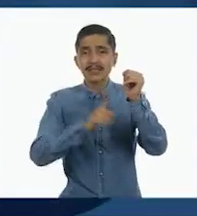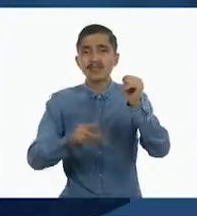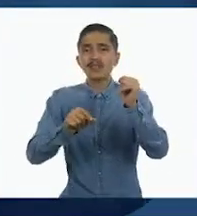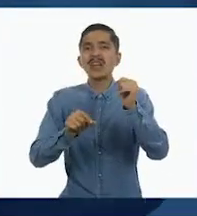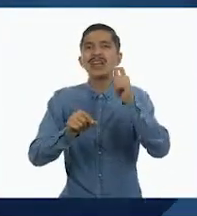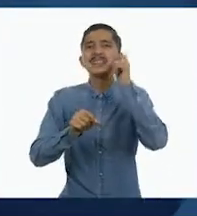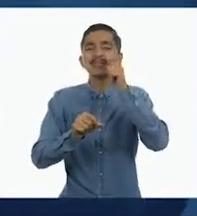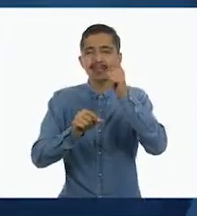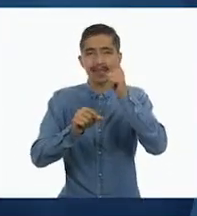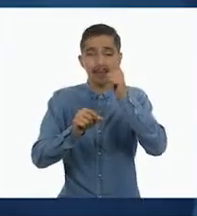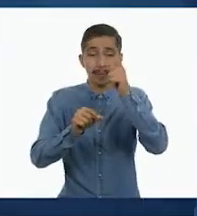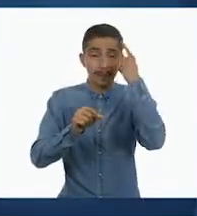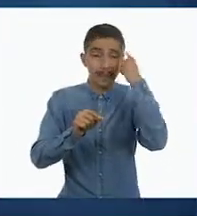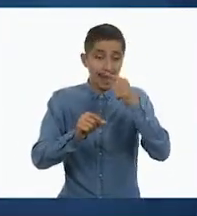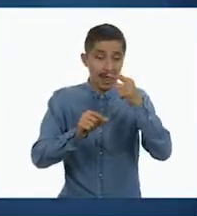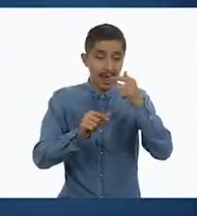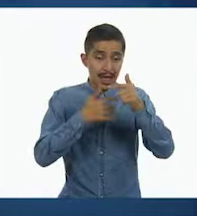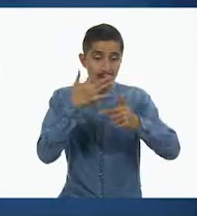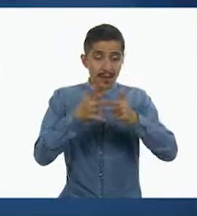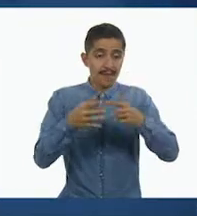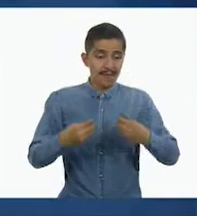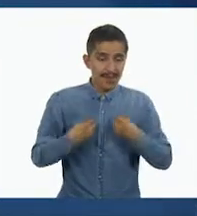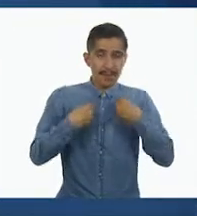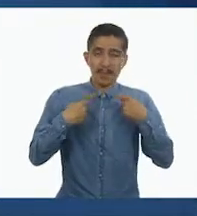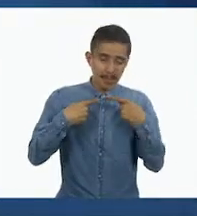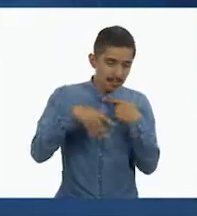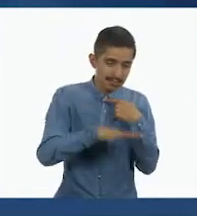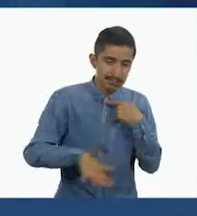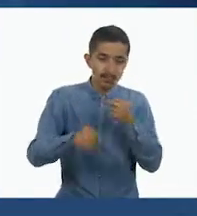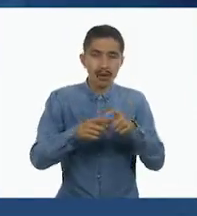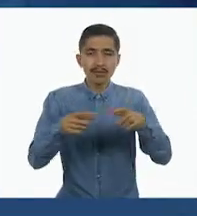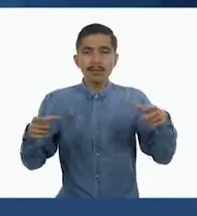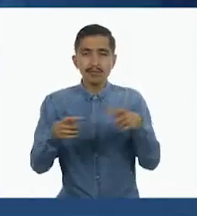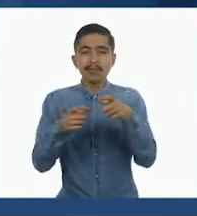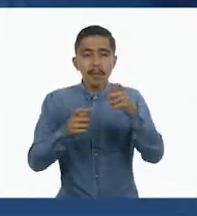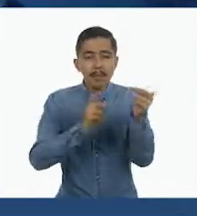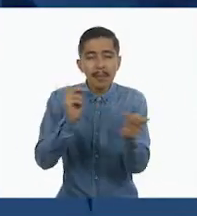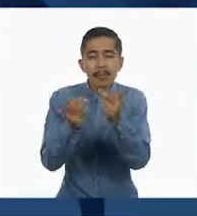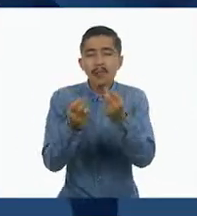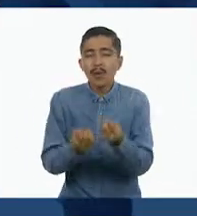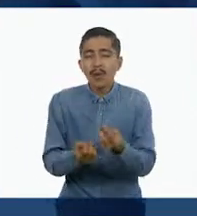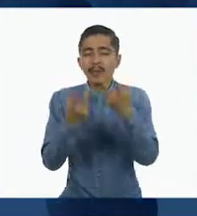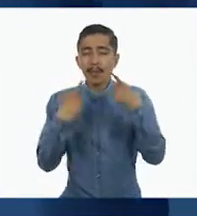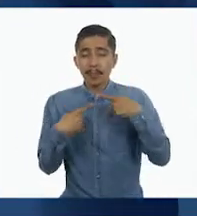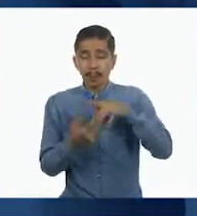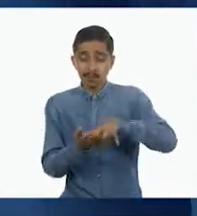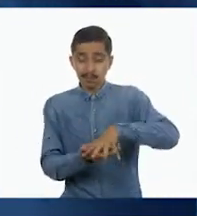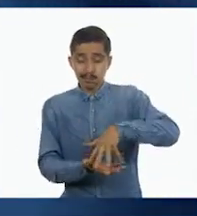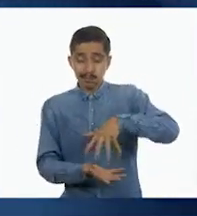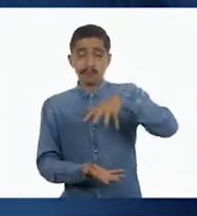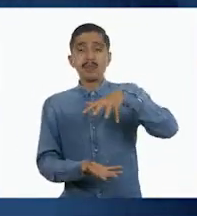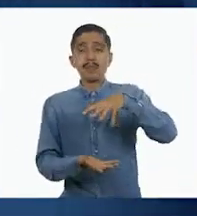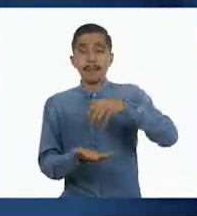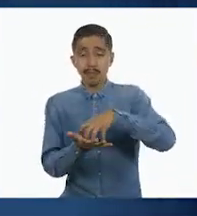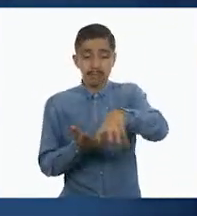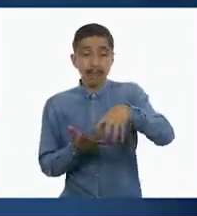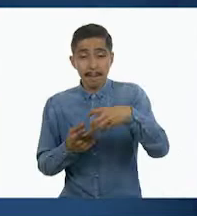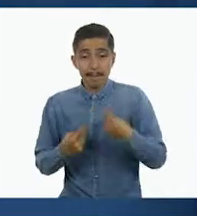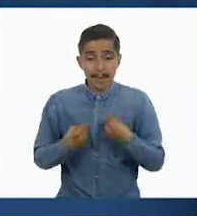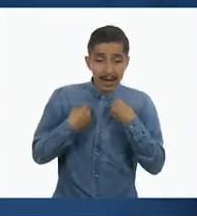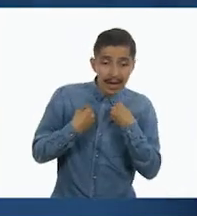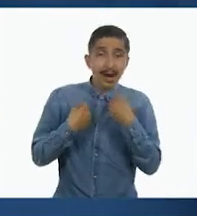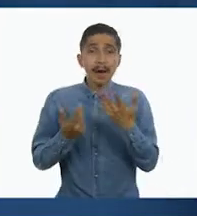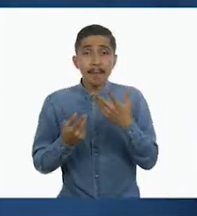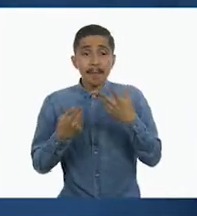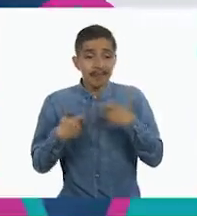Geografía realiza cada 10 años un censo para contar cuántas personas vivimos en México y para saber cómo somos y